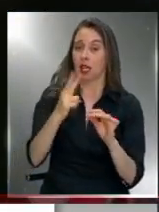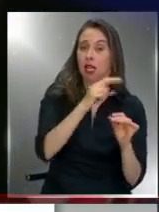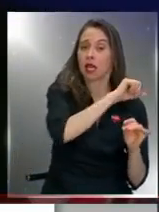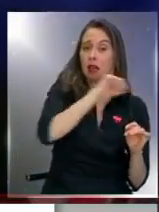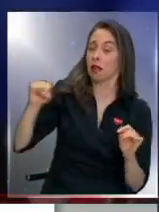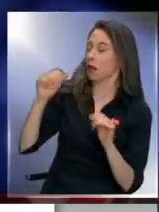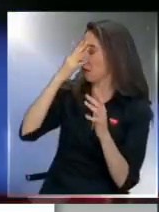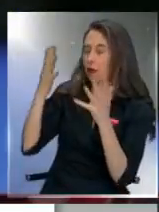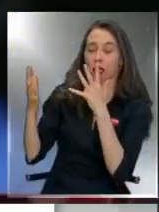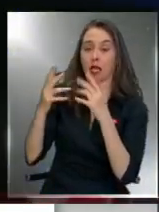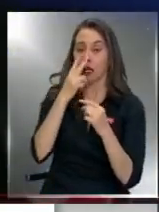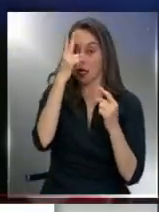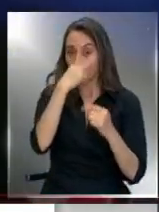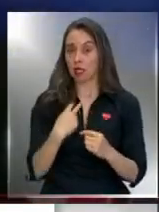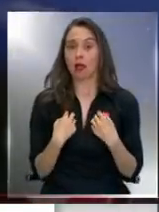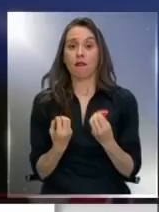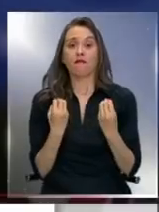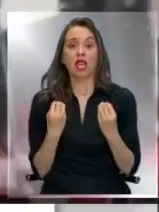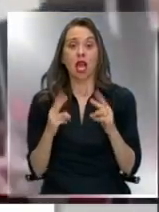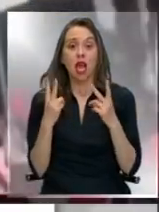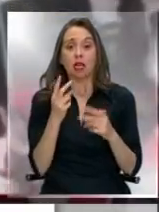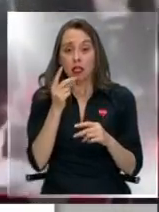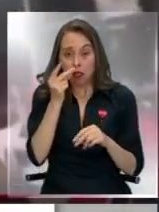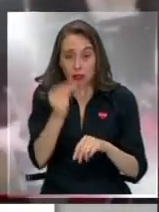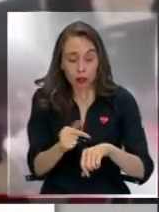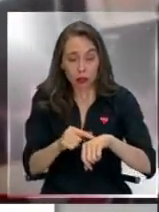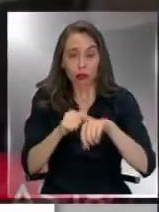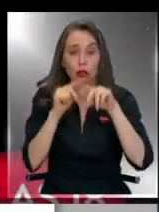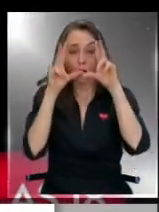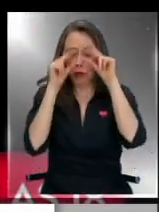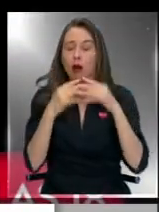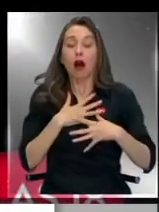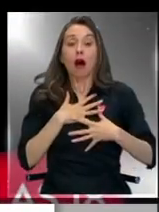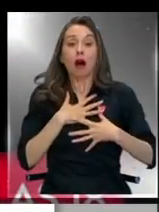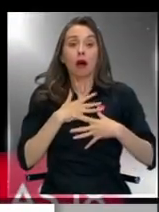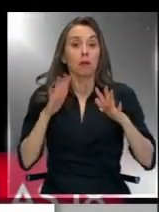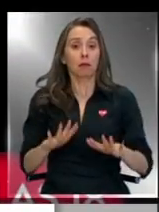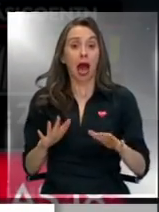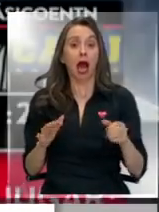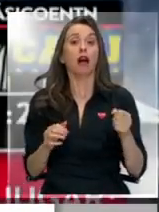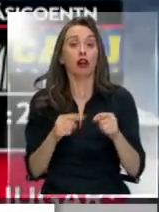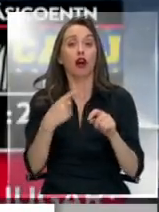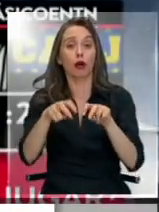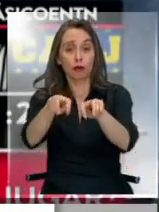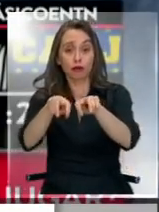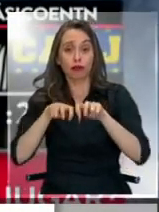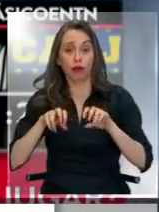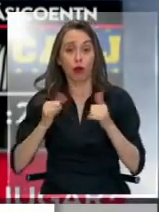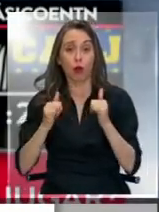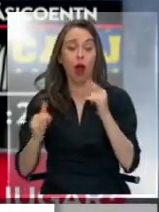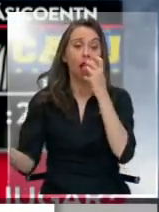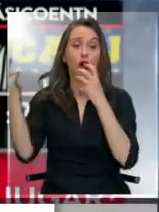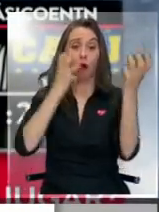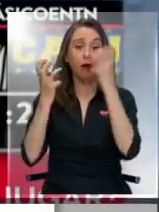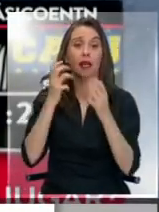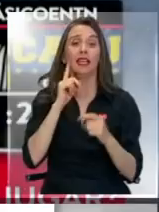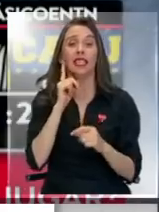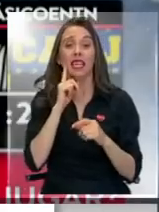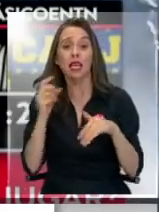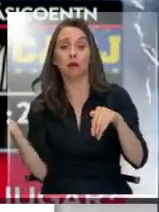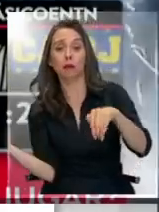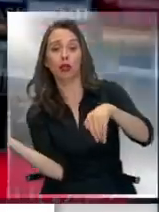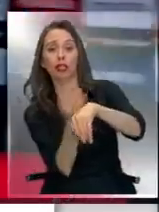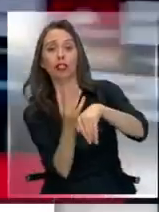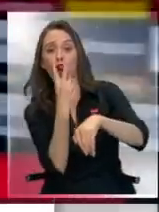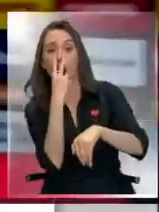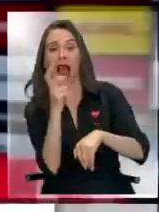estoy bien, ¿entendés? Pero fue... un segundo como que me quedé sin aire, ¿viste? La afectación al resto del plantel fue obra de los gases